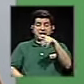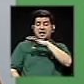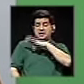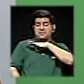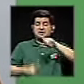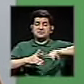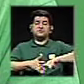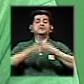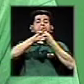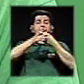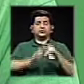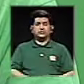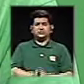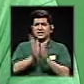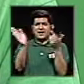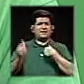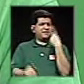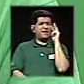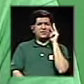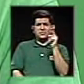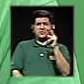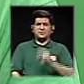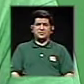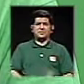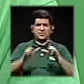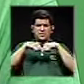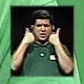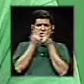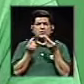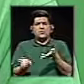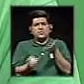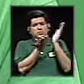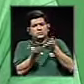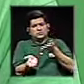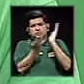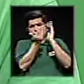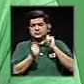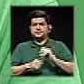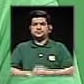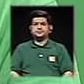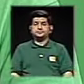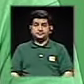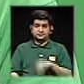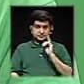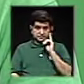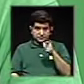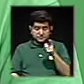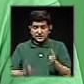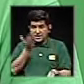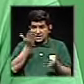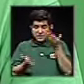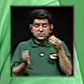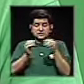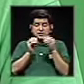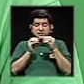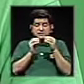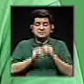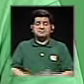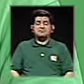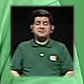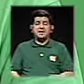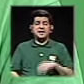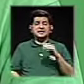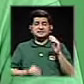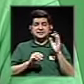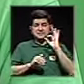ahí en general uno ve eh sectores como exportadores verdad que son tal vez los más acomodados pero ya